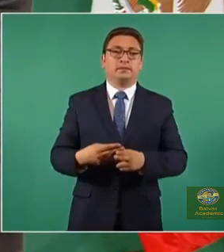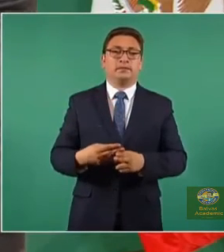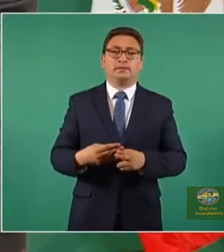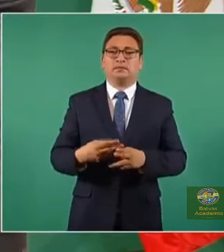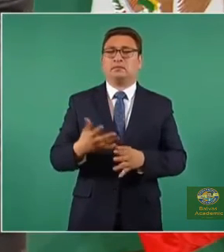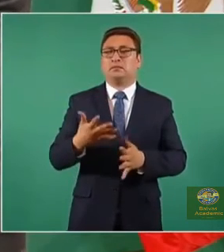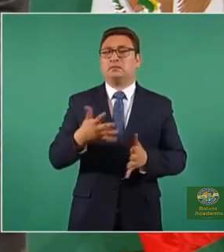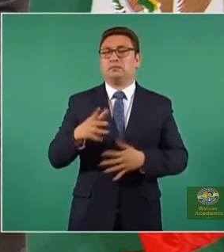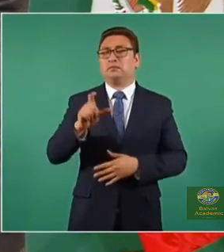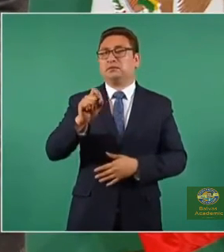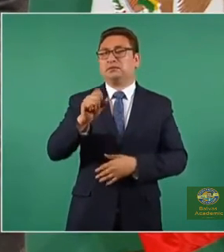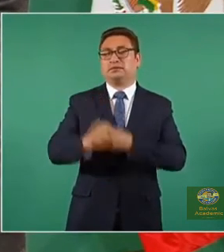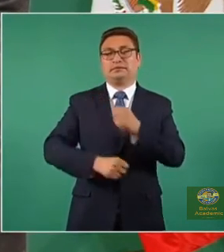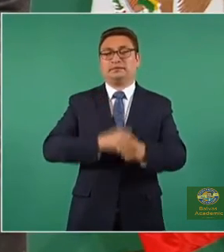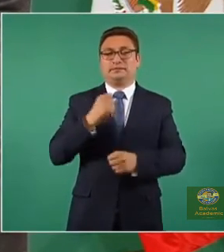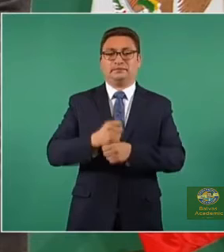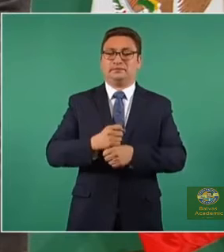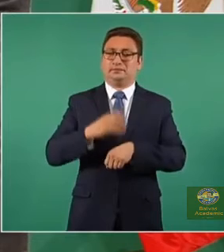más de 20 años.